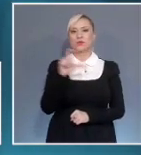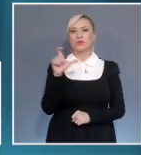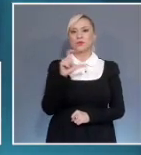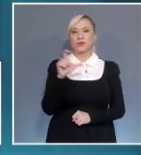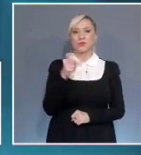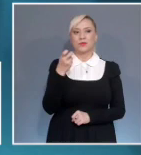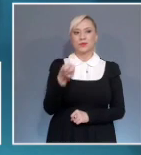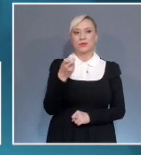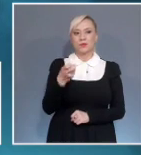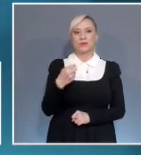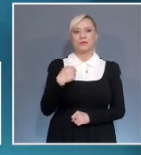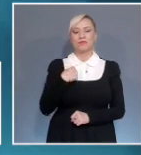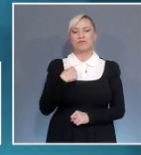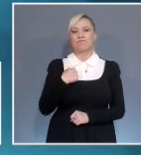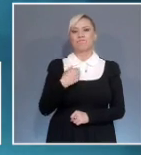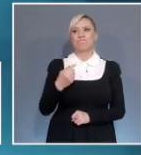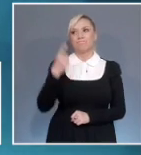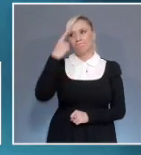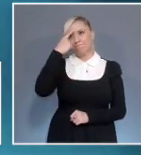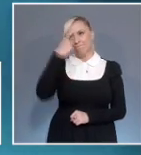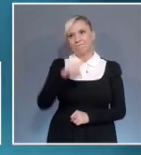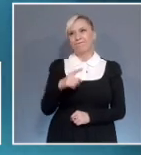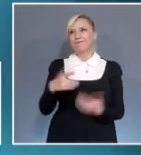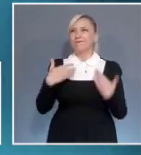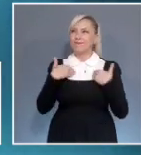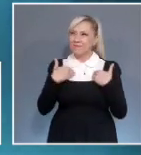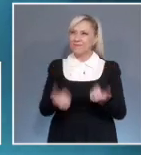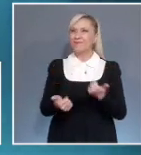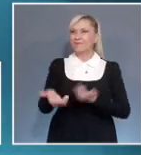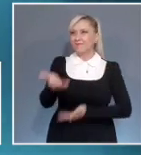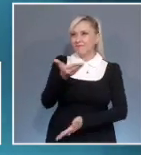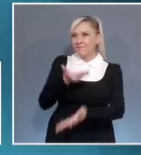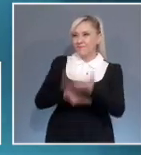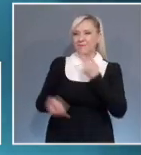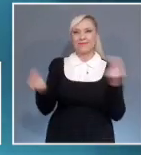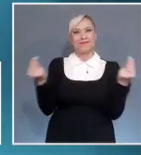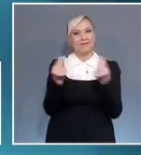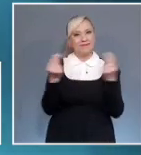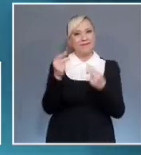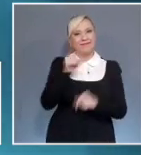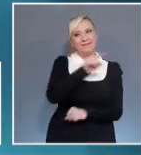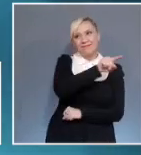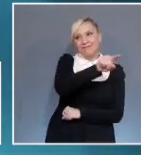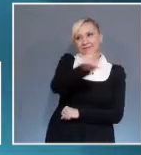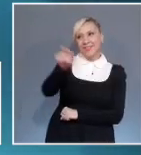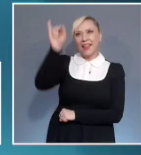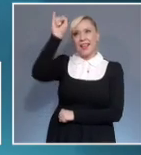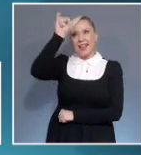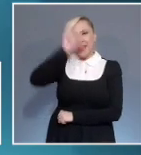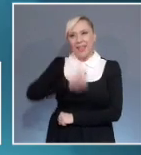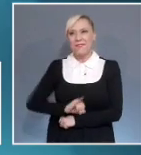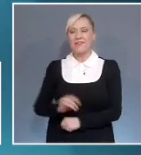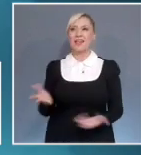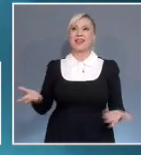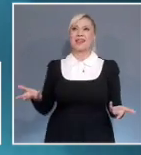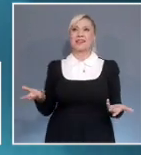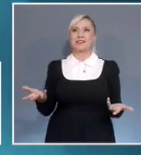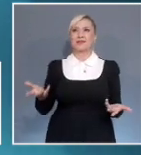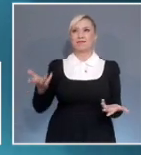contaran con esa empatía y comprensión por parte de sus titulares, de sus jefes, de sus superiores jerárquicos